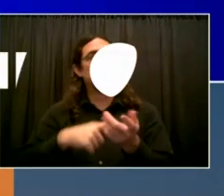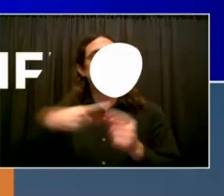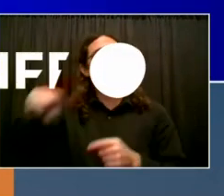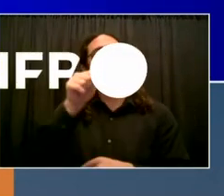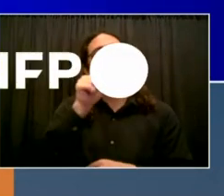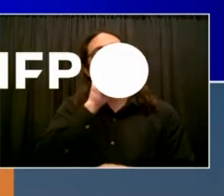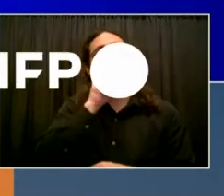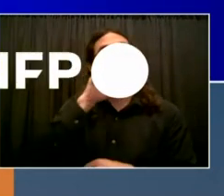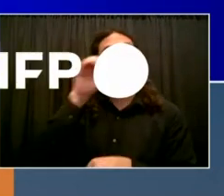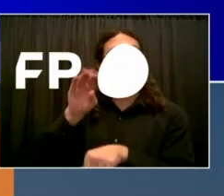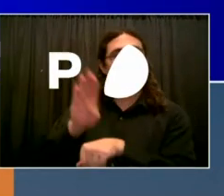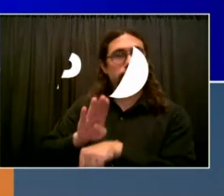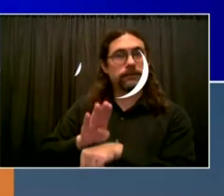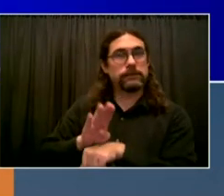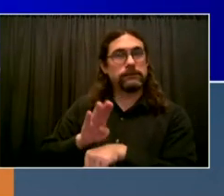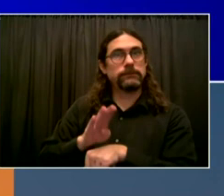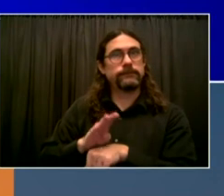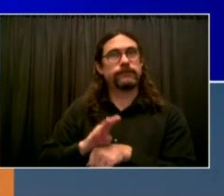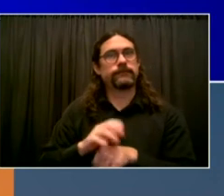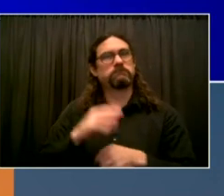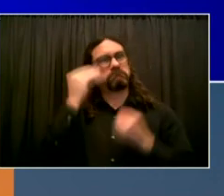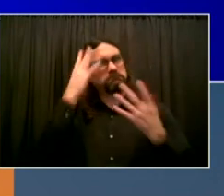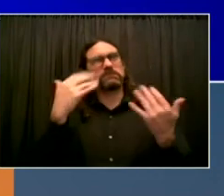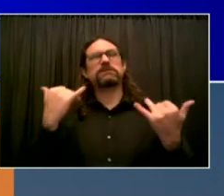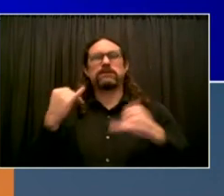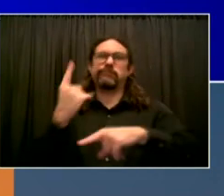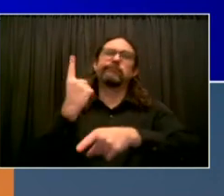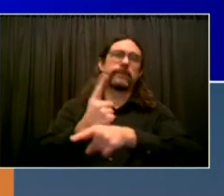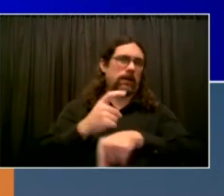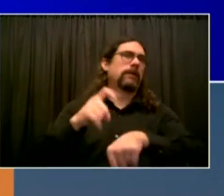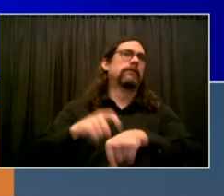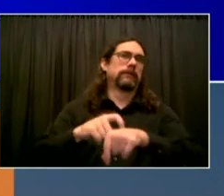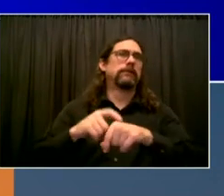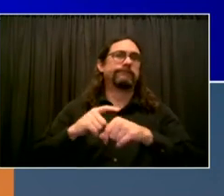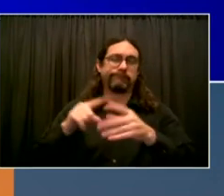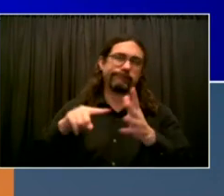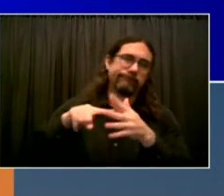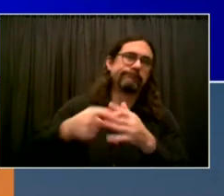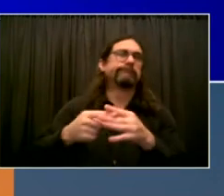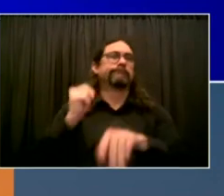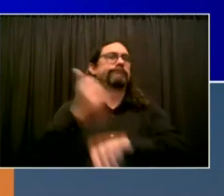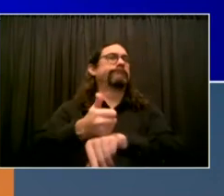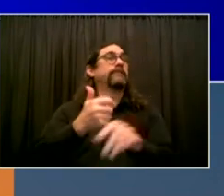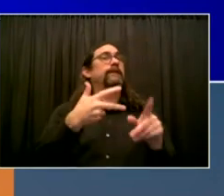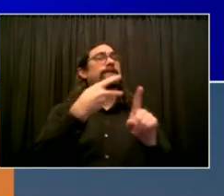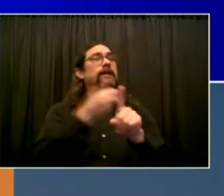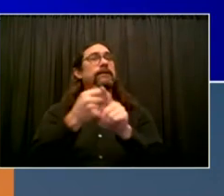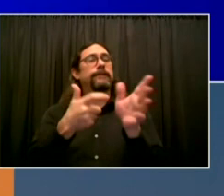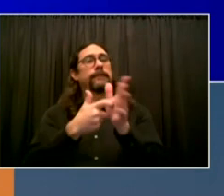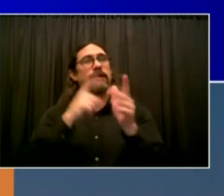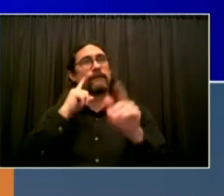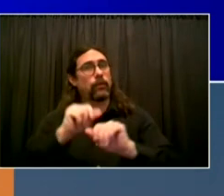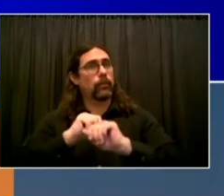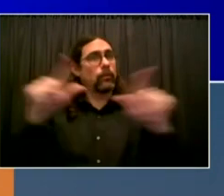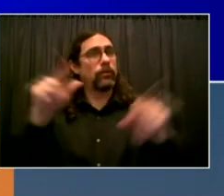todos los empleados del sector privado de Nueva York deberán vacunarse obligatoriamente contra el coronavirus a partir del